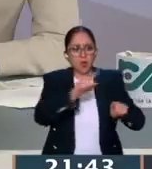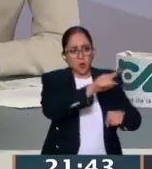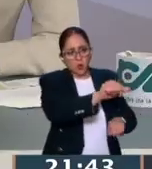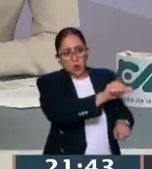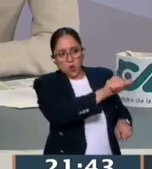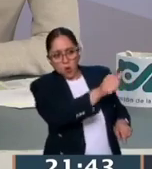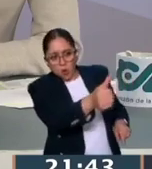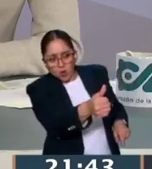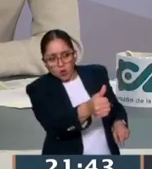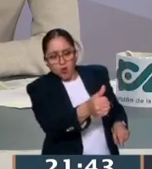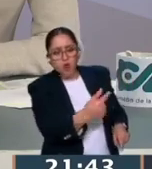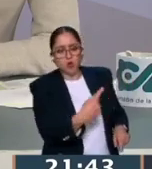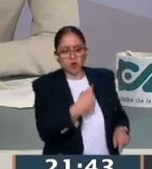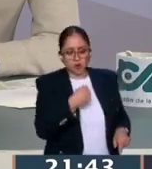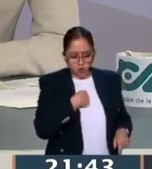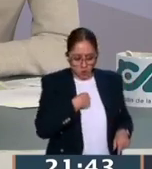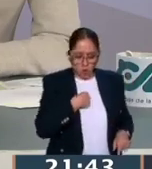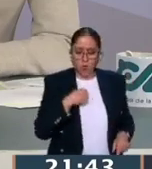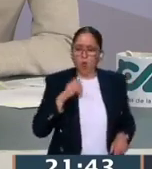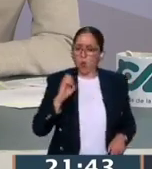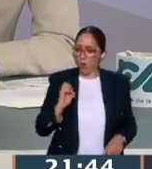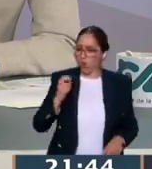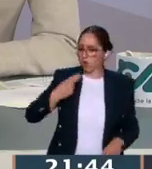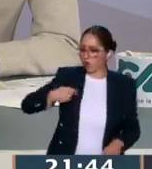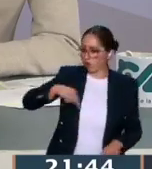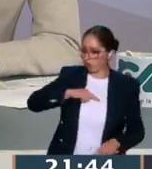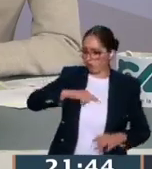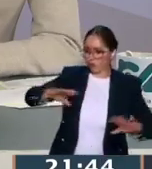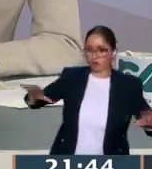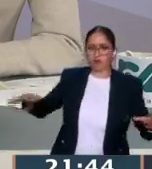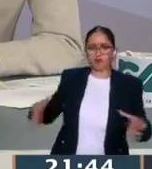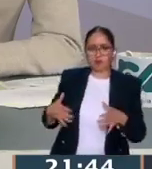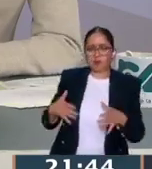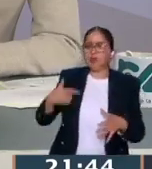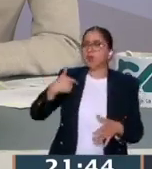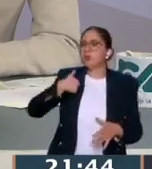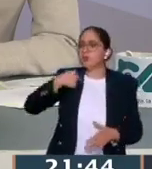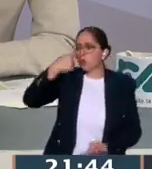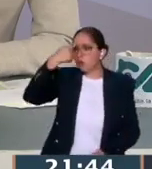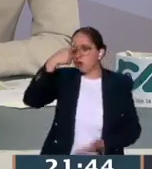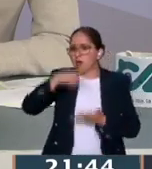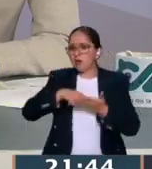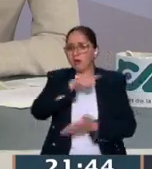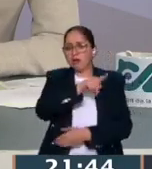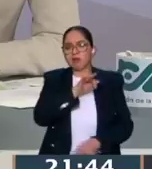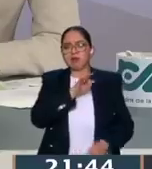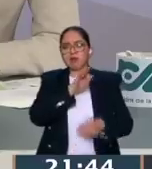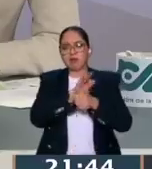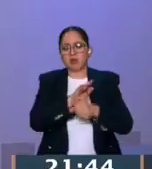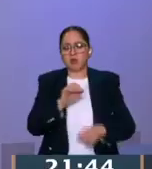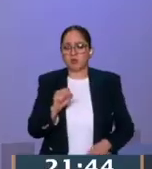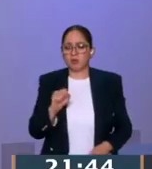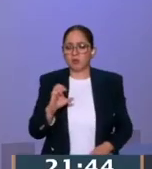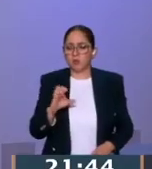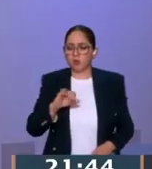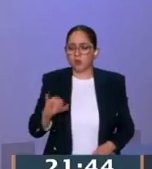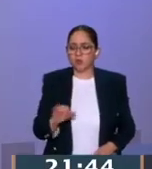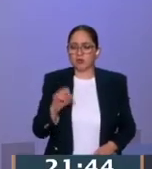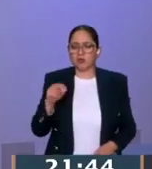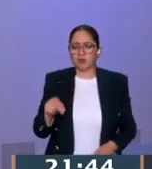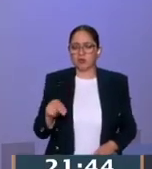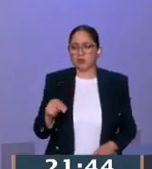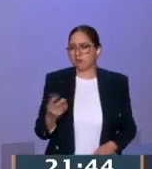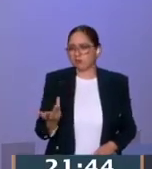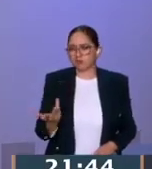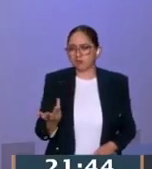y yo o nosotros, que en este caso creen que defienden a la Suprema Corte de Justicia de la Nación.